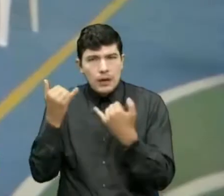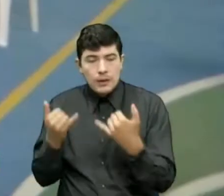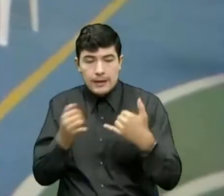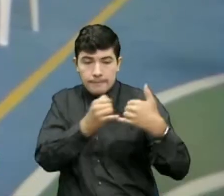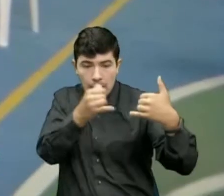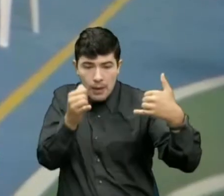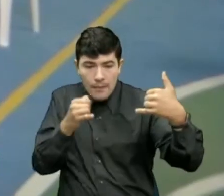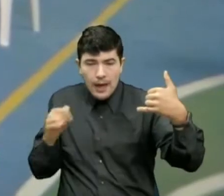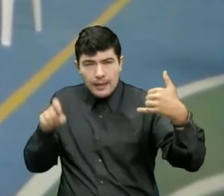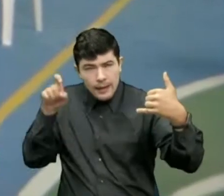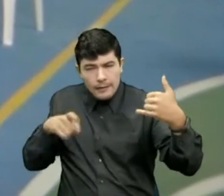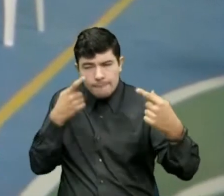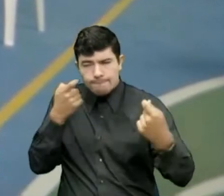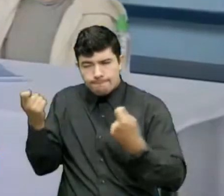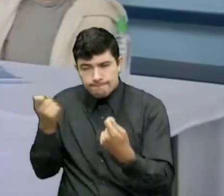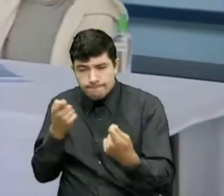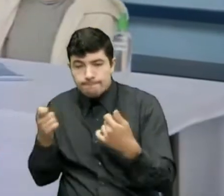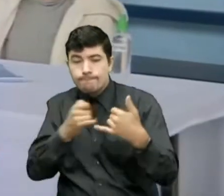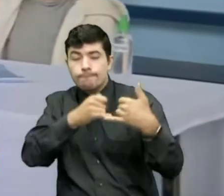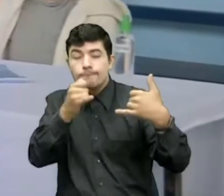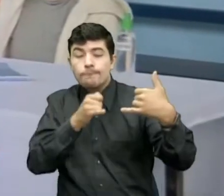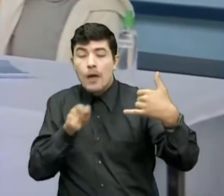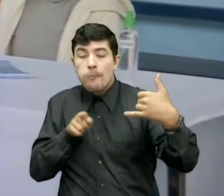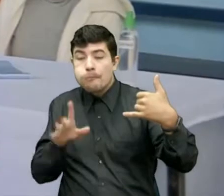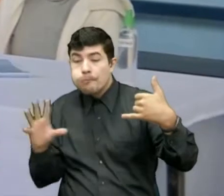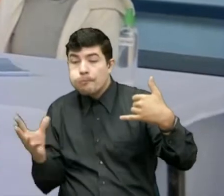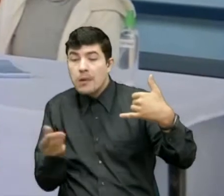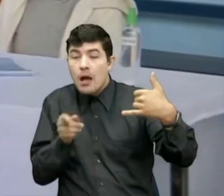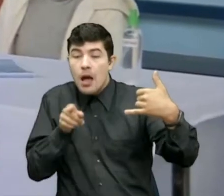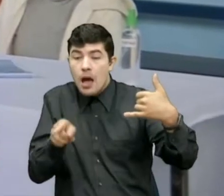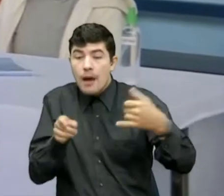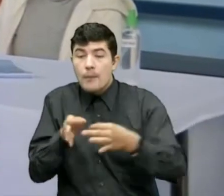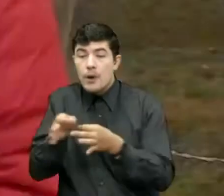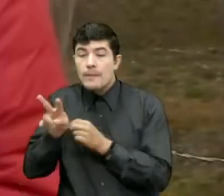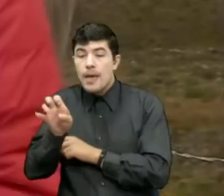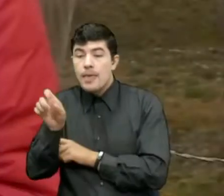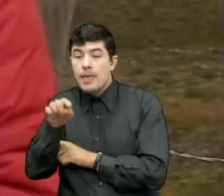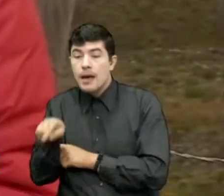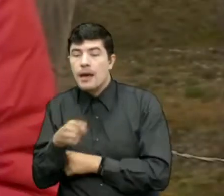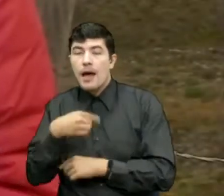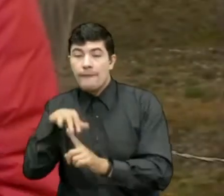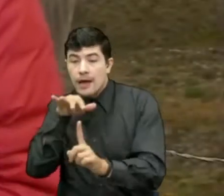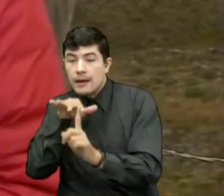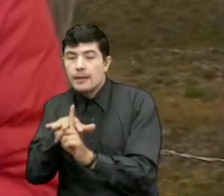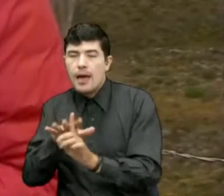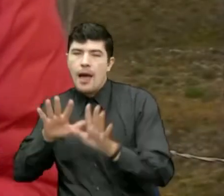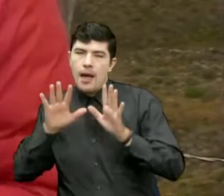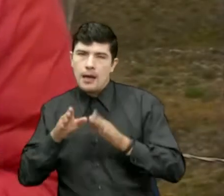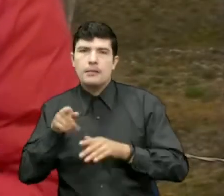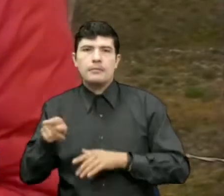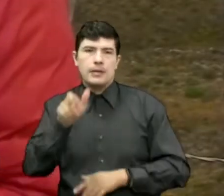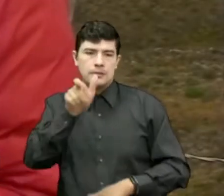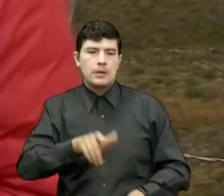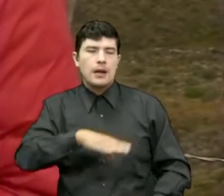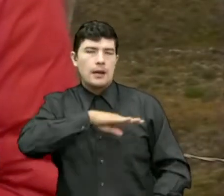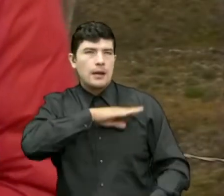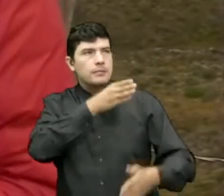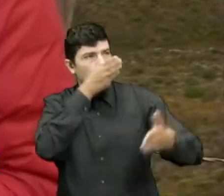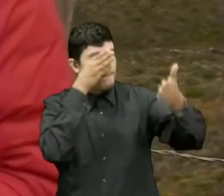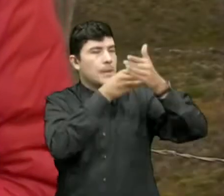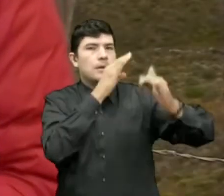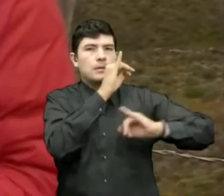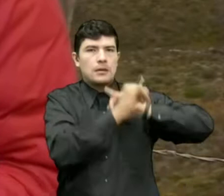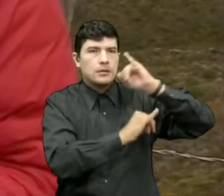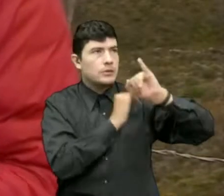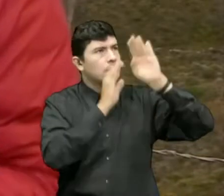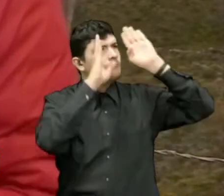Reserva Forestal los incluye, instaurarán demandas internacionales. Primero estamos evitando al máximo que eso pase, porque